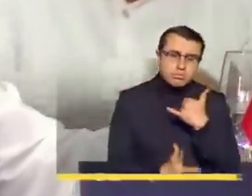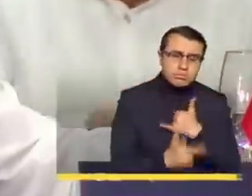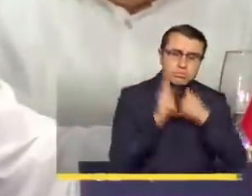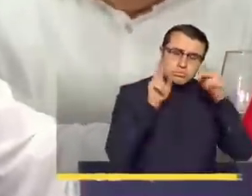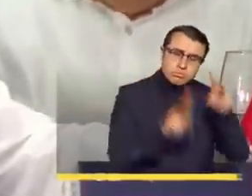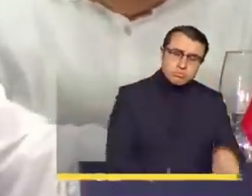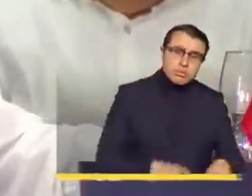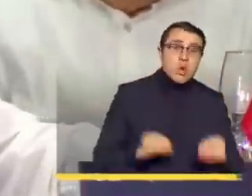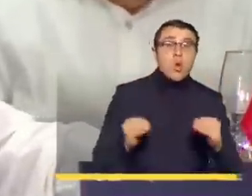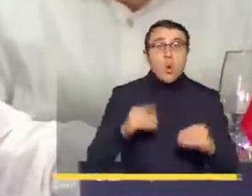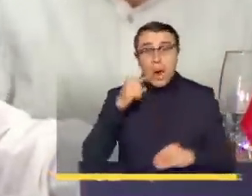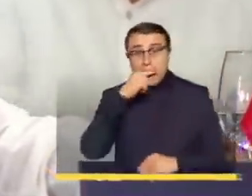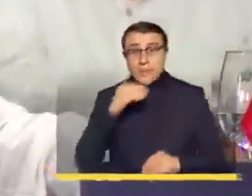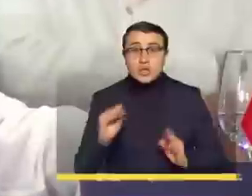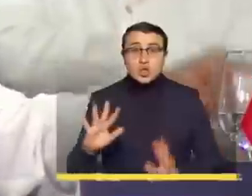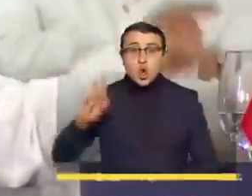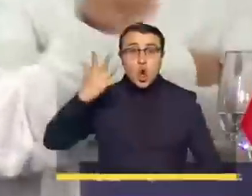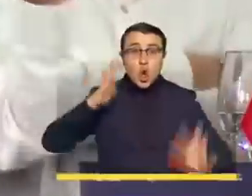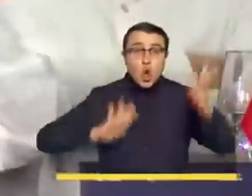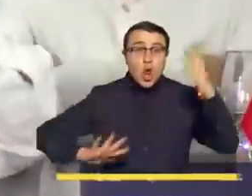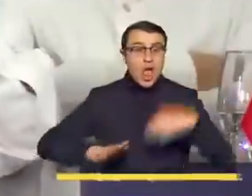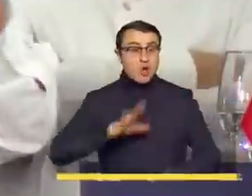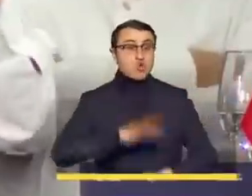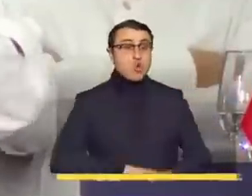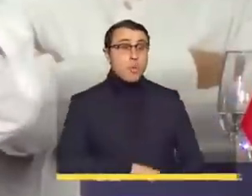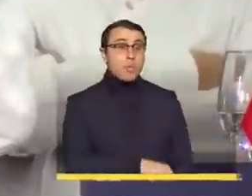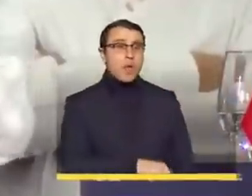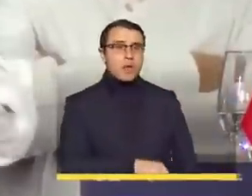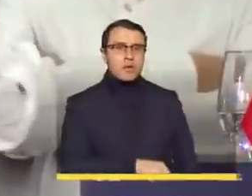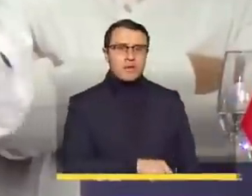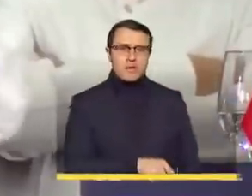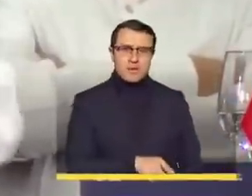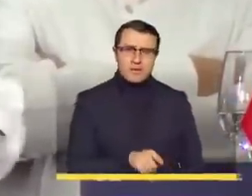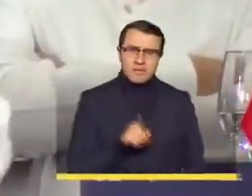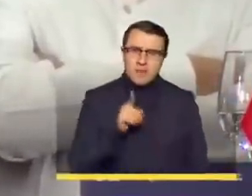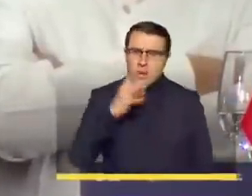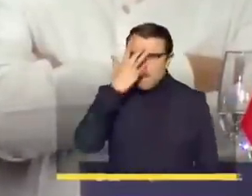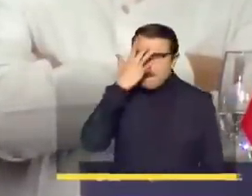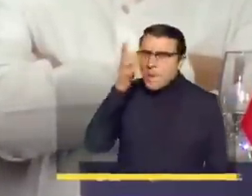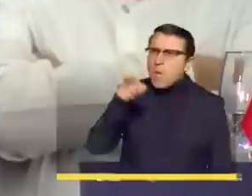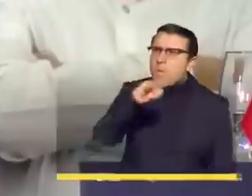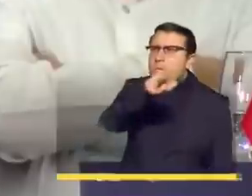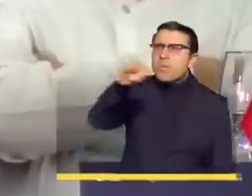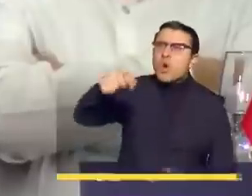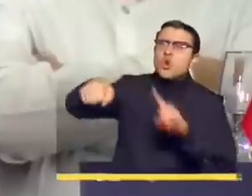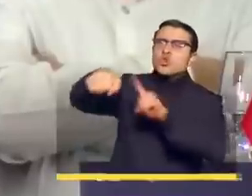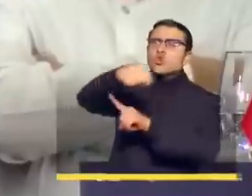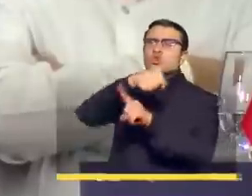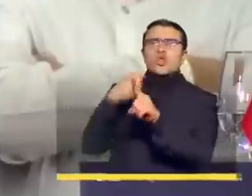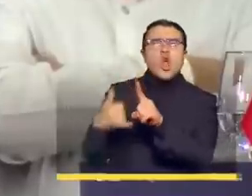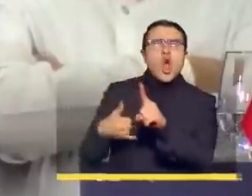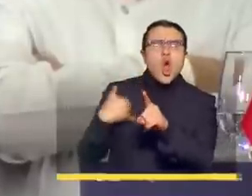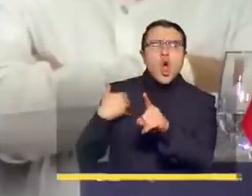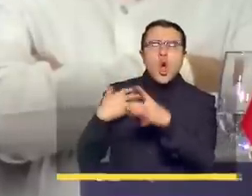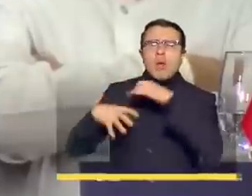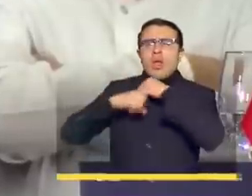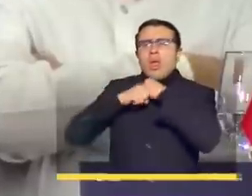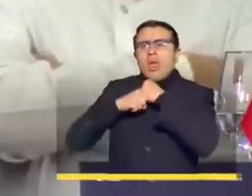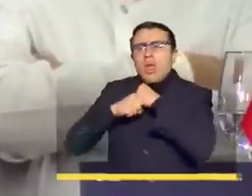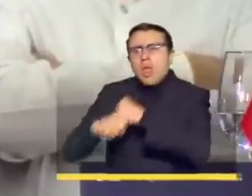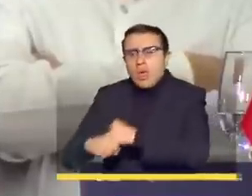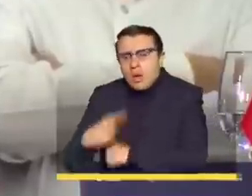de la selva amazónica, y no se cuestionan por qué en su sociedad tantos jóvenes